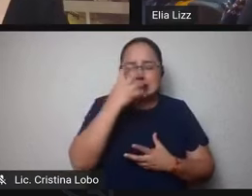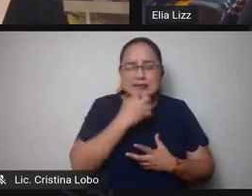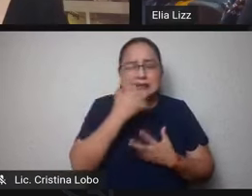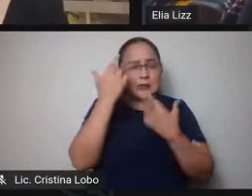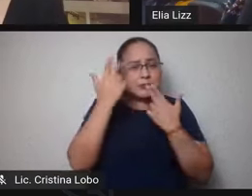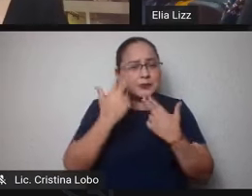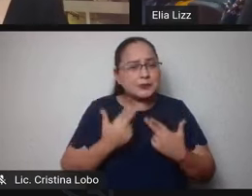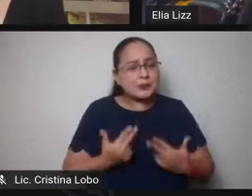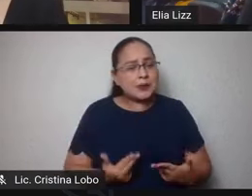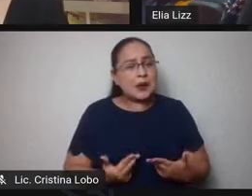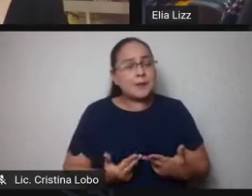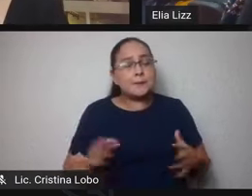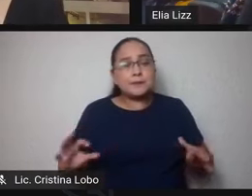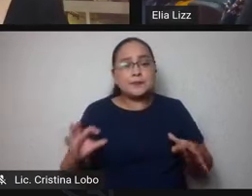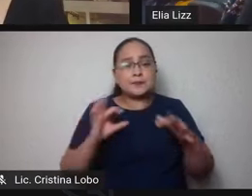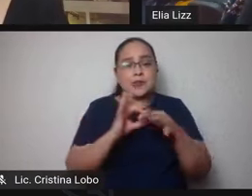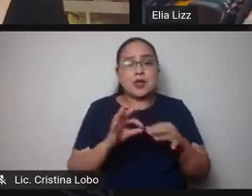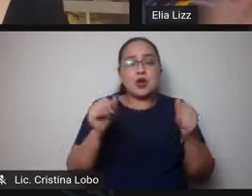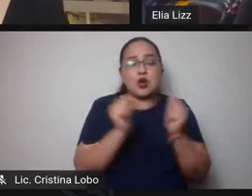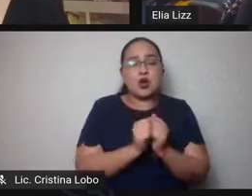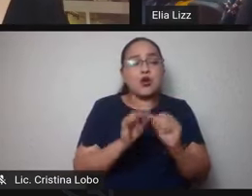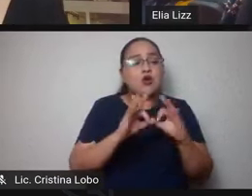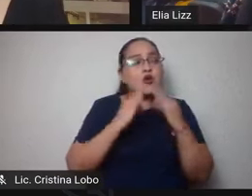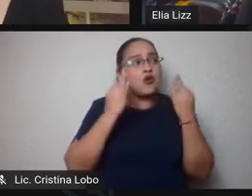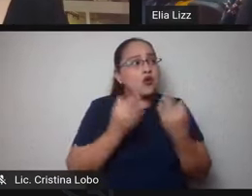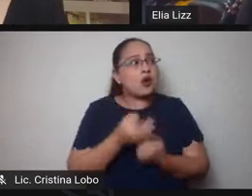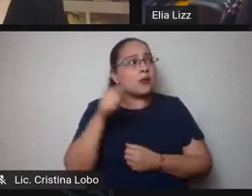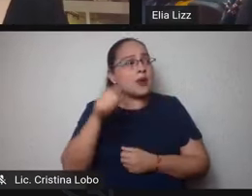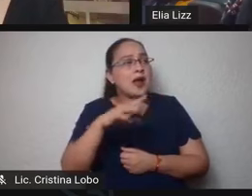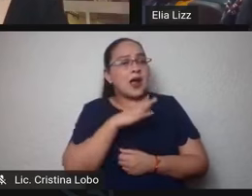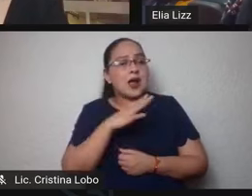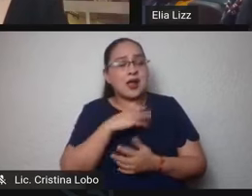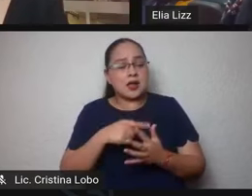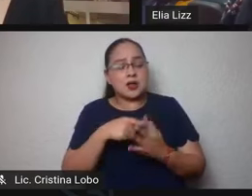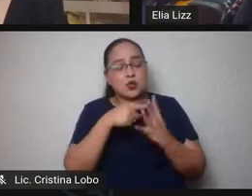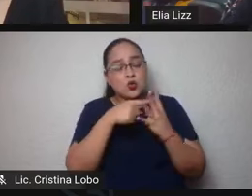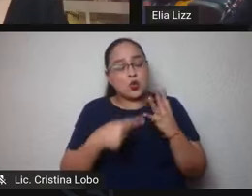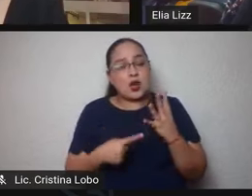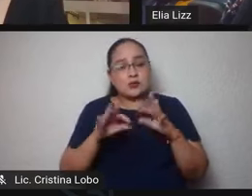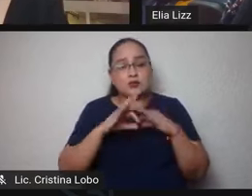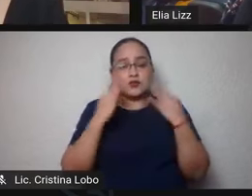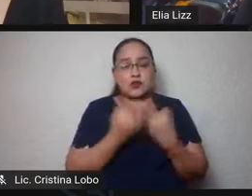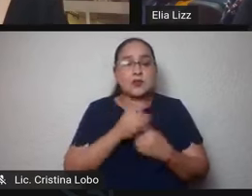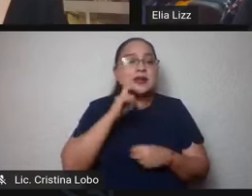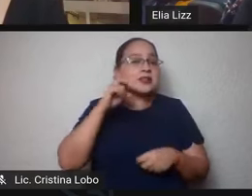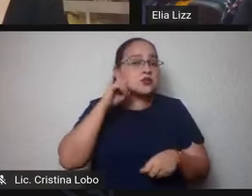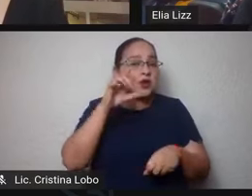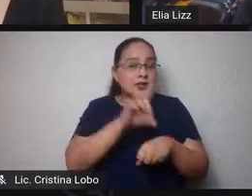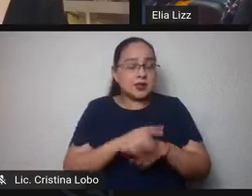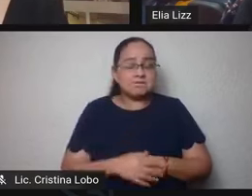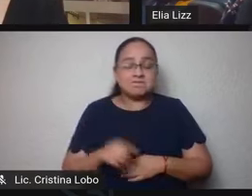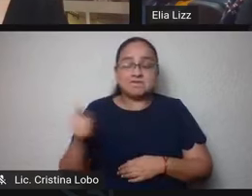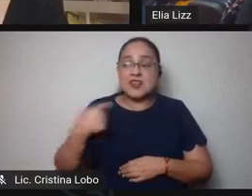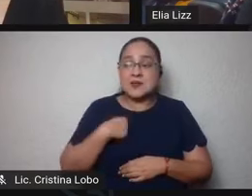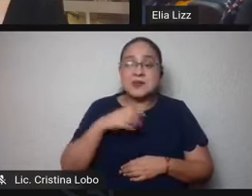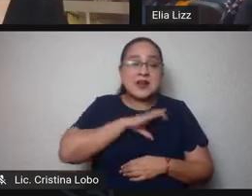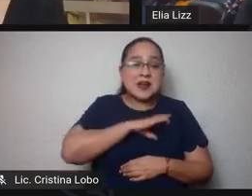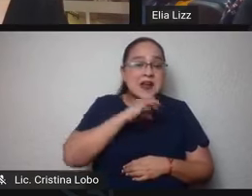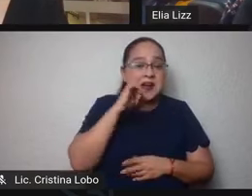justamente con esta manifestación de los cuatro elementos de la sexualidad. Ya nadie me quiere, ya no me